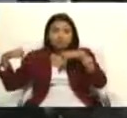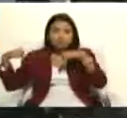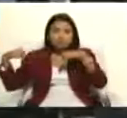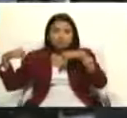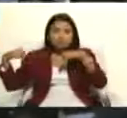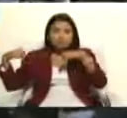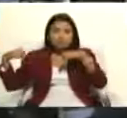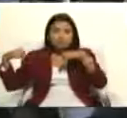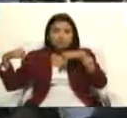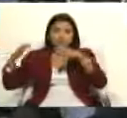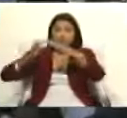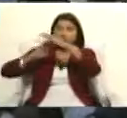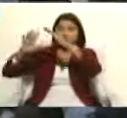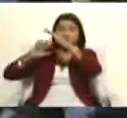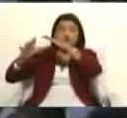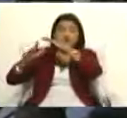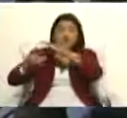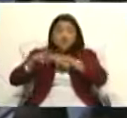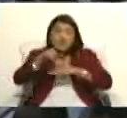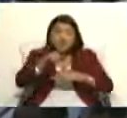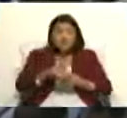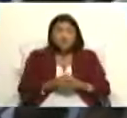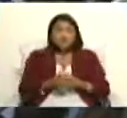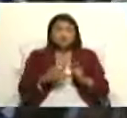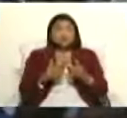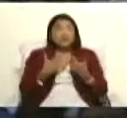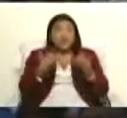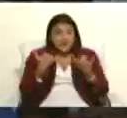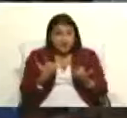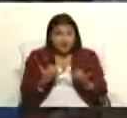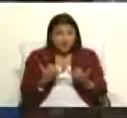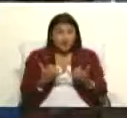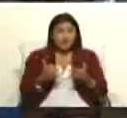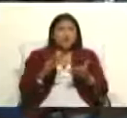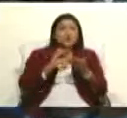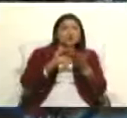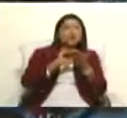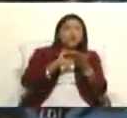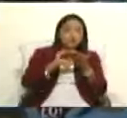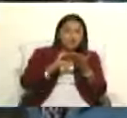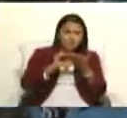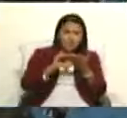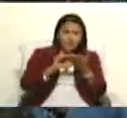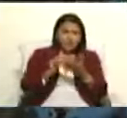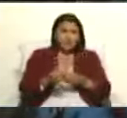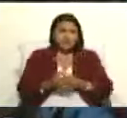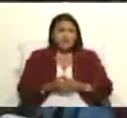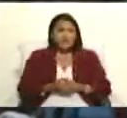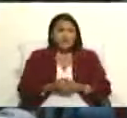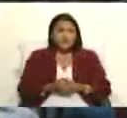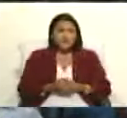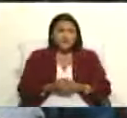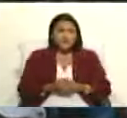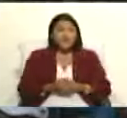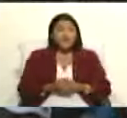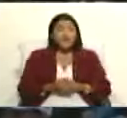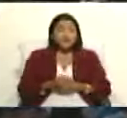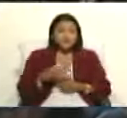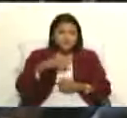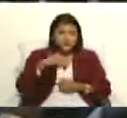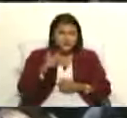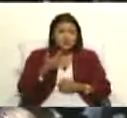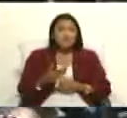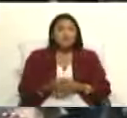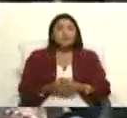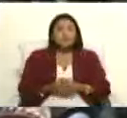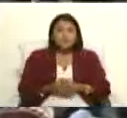campaña mediática esos consensos hay que potenciarlos y de esos consensos generar una gran unidad